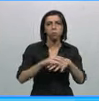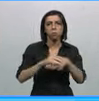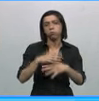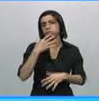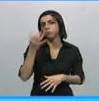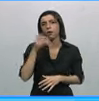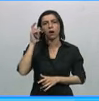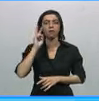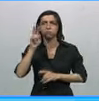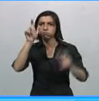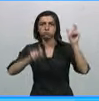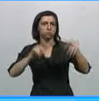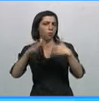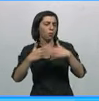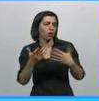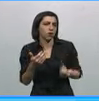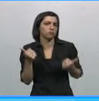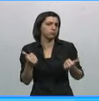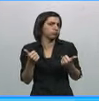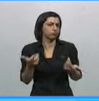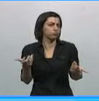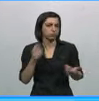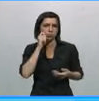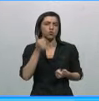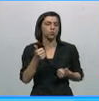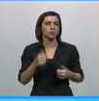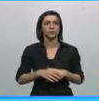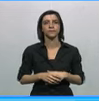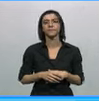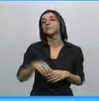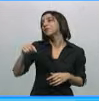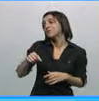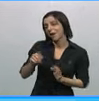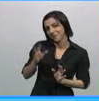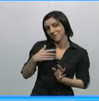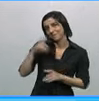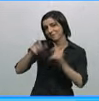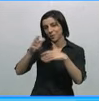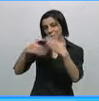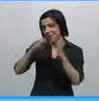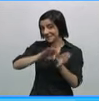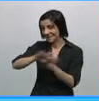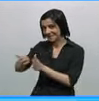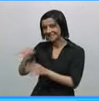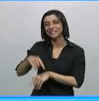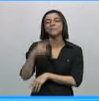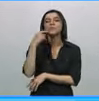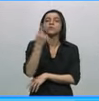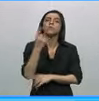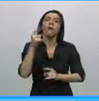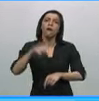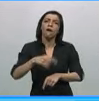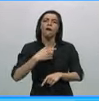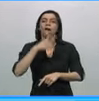son jugadores de esas características. Patoni, de los jugadores nos vamos a los técnicos. Muchos de ellos argentinos dirigen